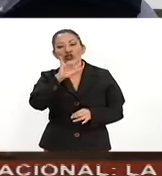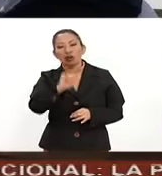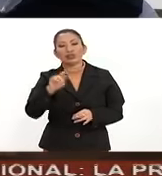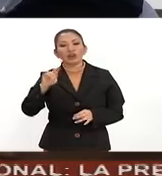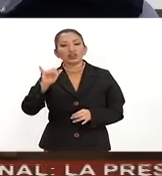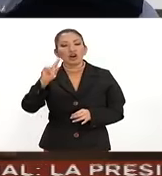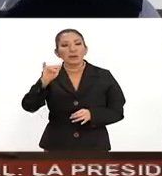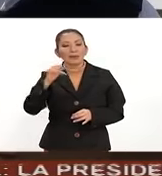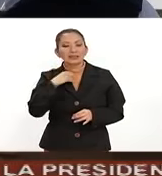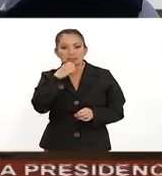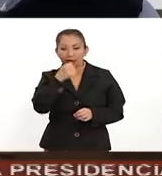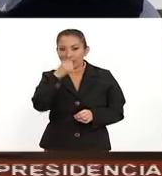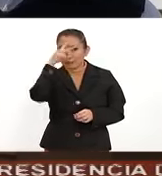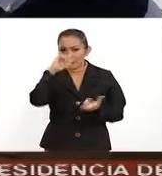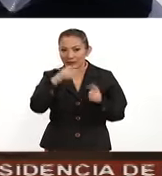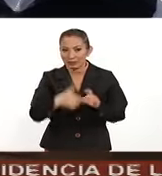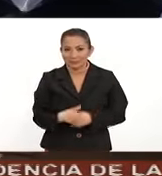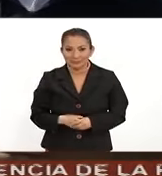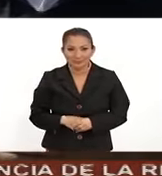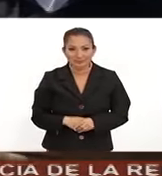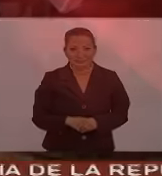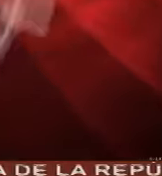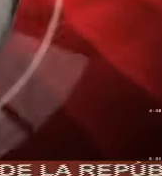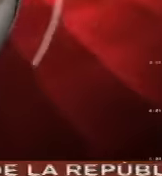López, reportero, México al día.